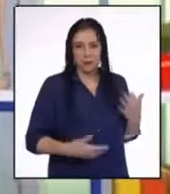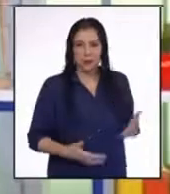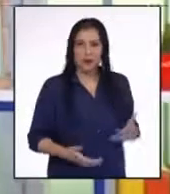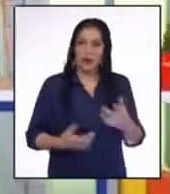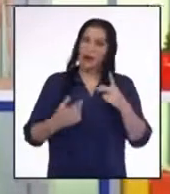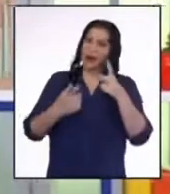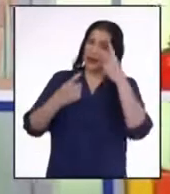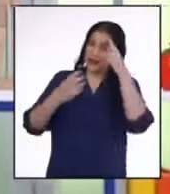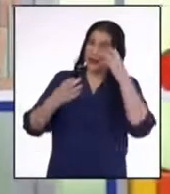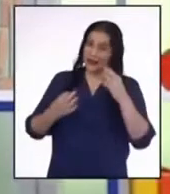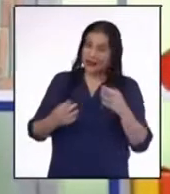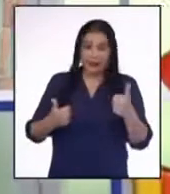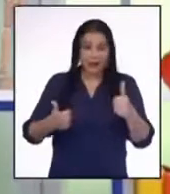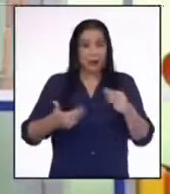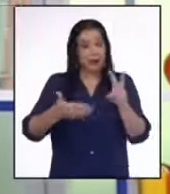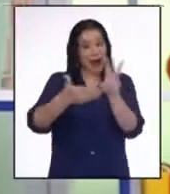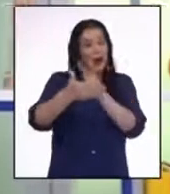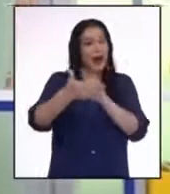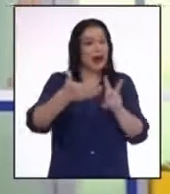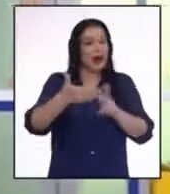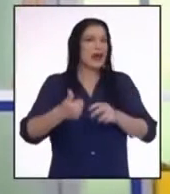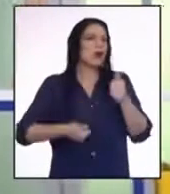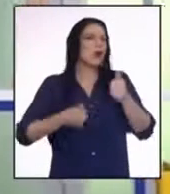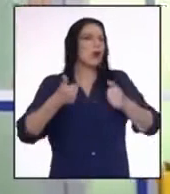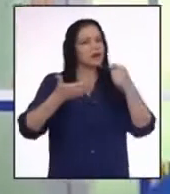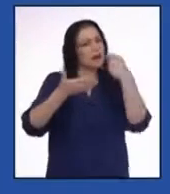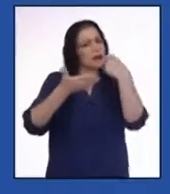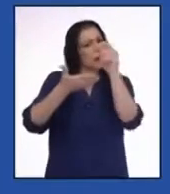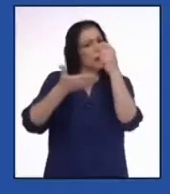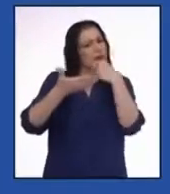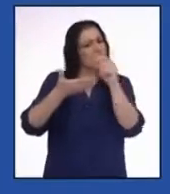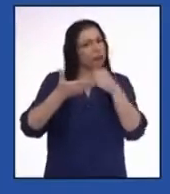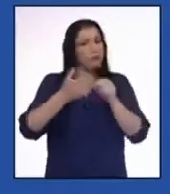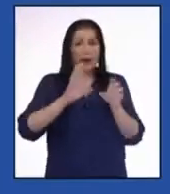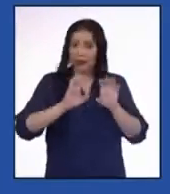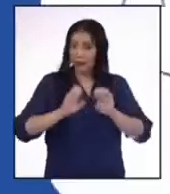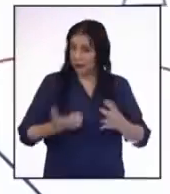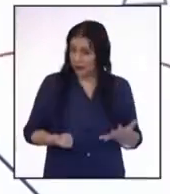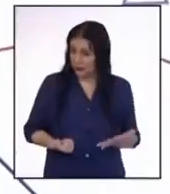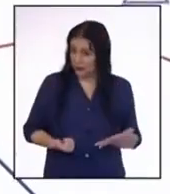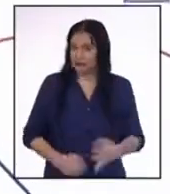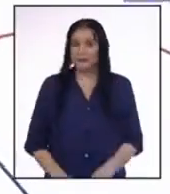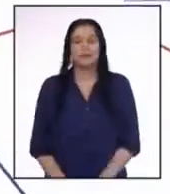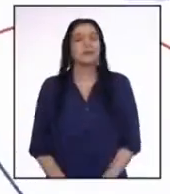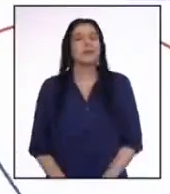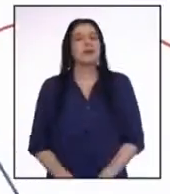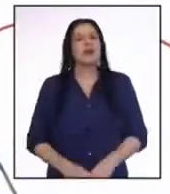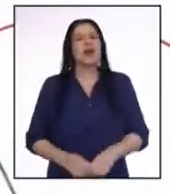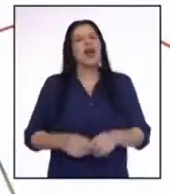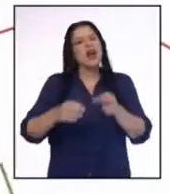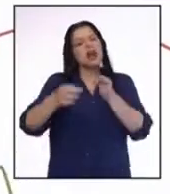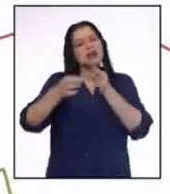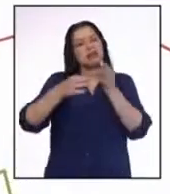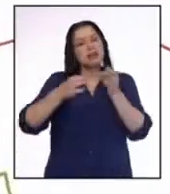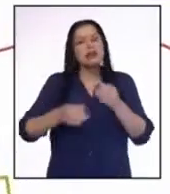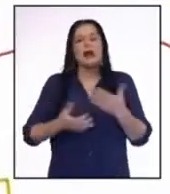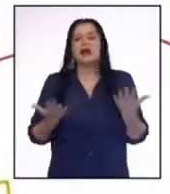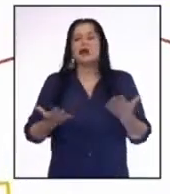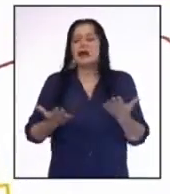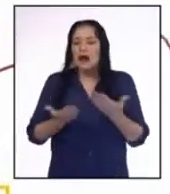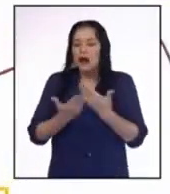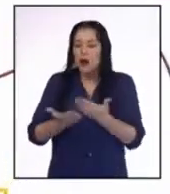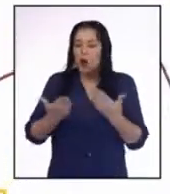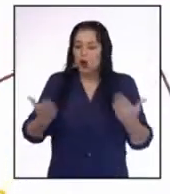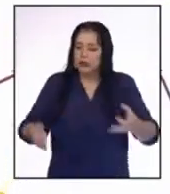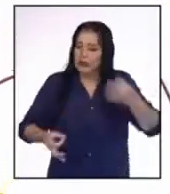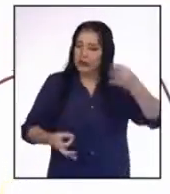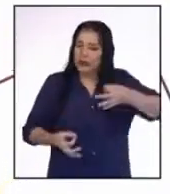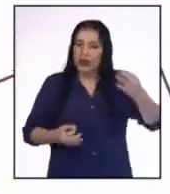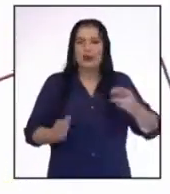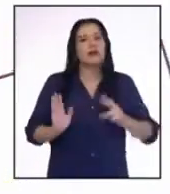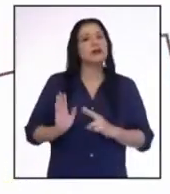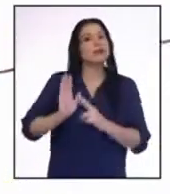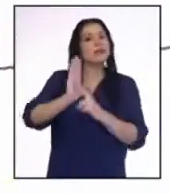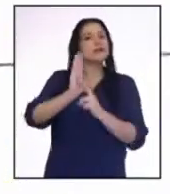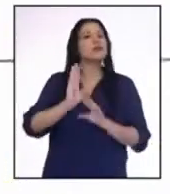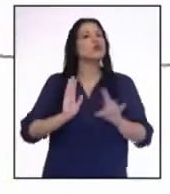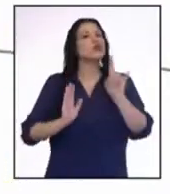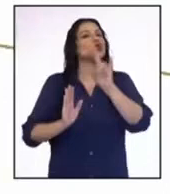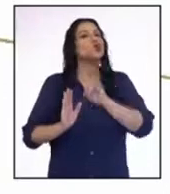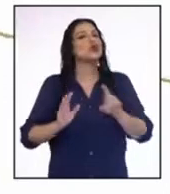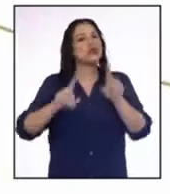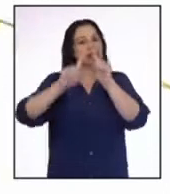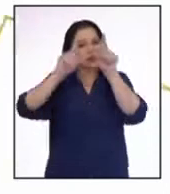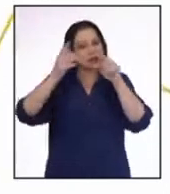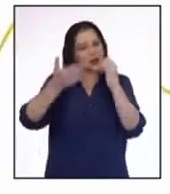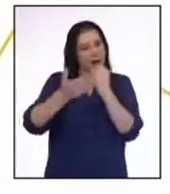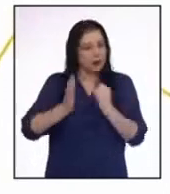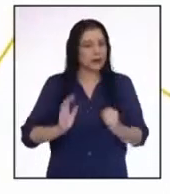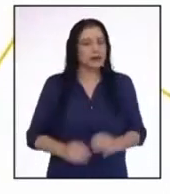¿Les parece entonces que demos lectura a los criterios de evaluación? Describe la ubicación de objetos reales y los representa utilizando planos